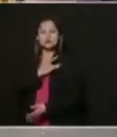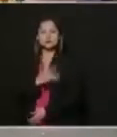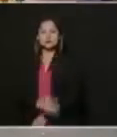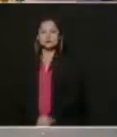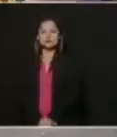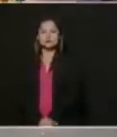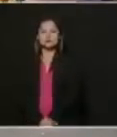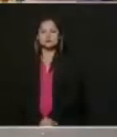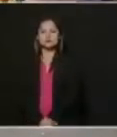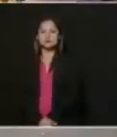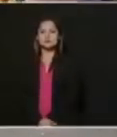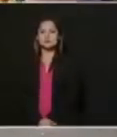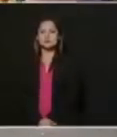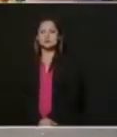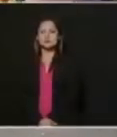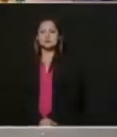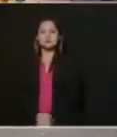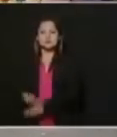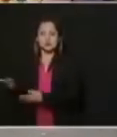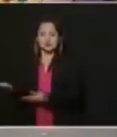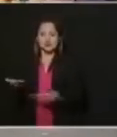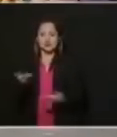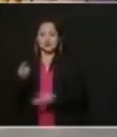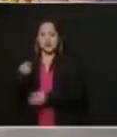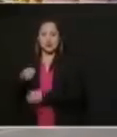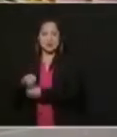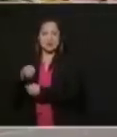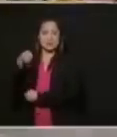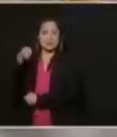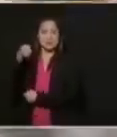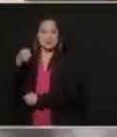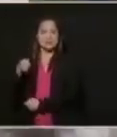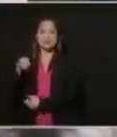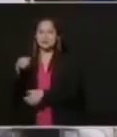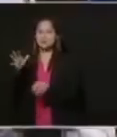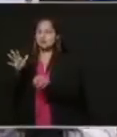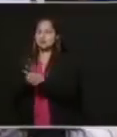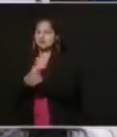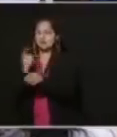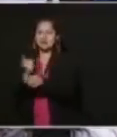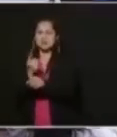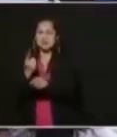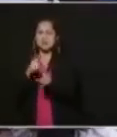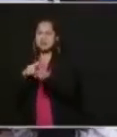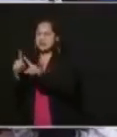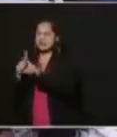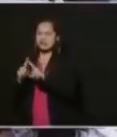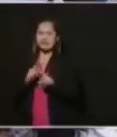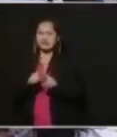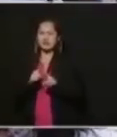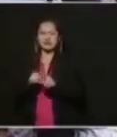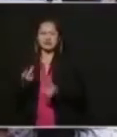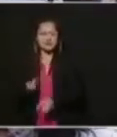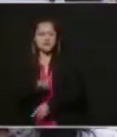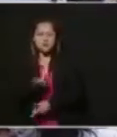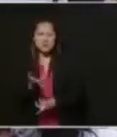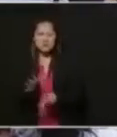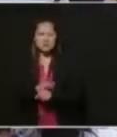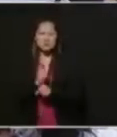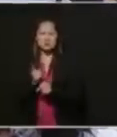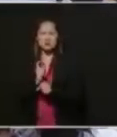Aquí pasamos a la entrega del bastón sagrado. ¿Por qué todos están tallados de forma diferente, maestro? Bueno, que tiene sus simbolismos